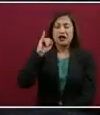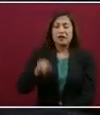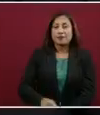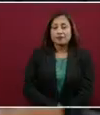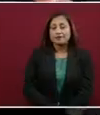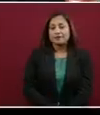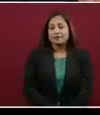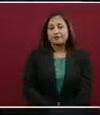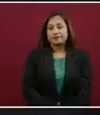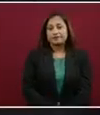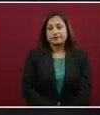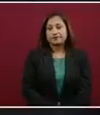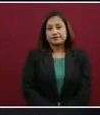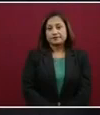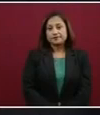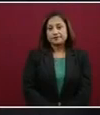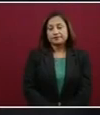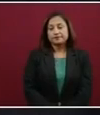Ni